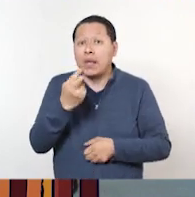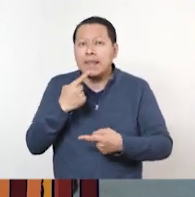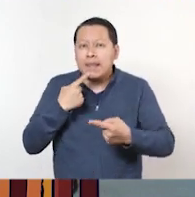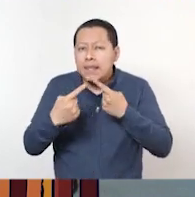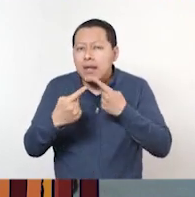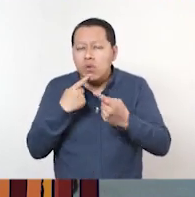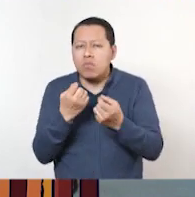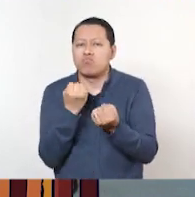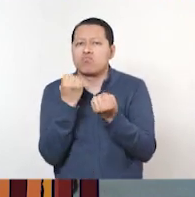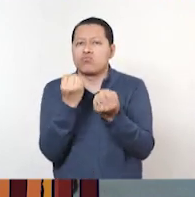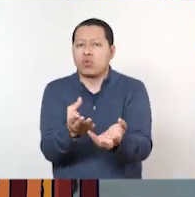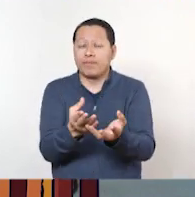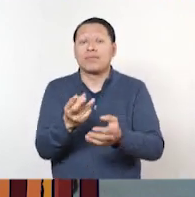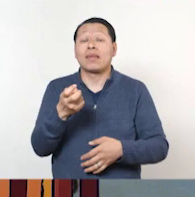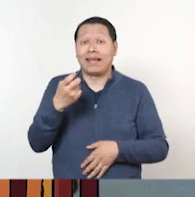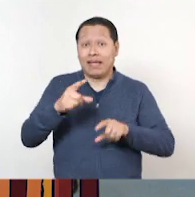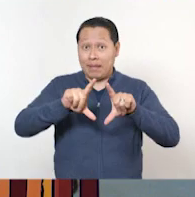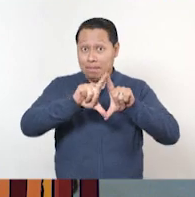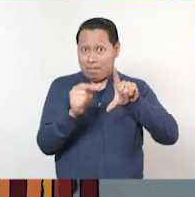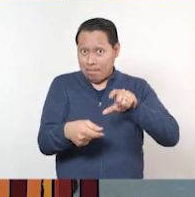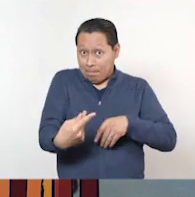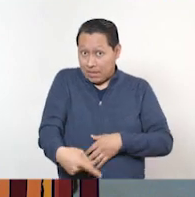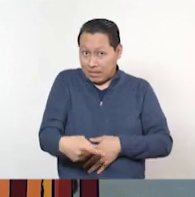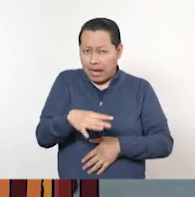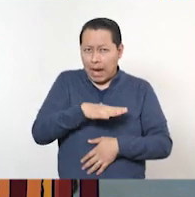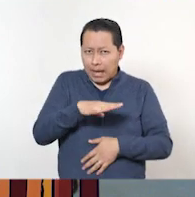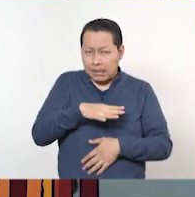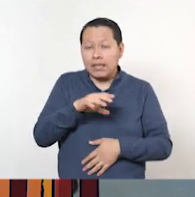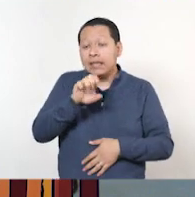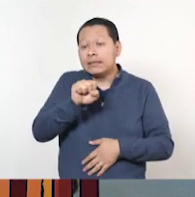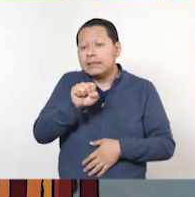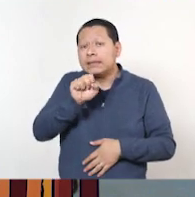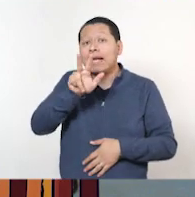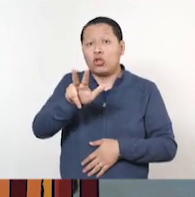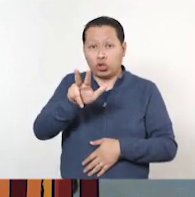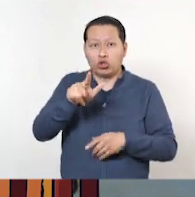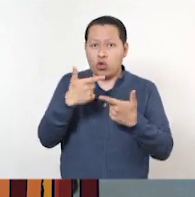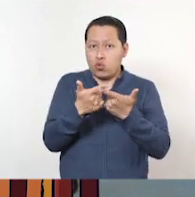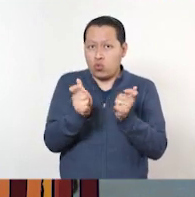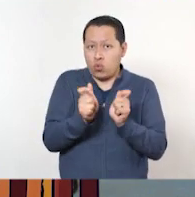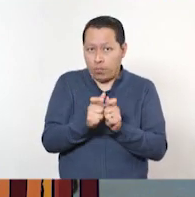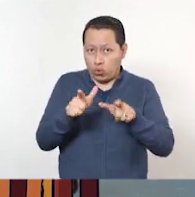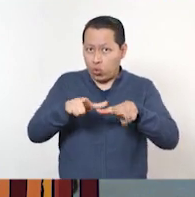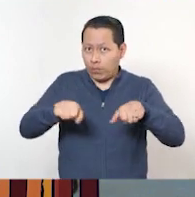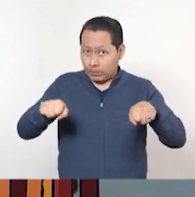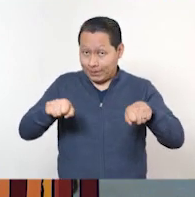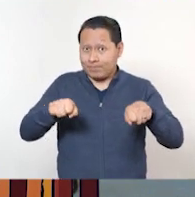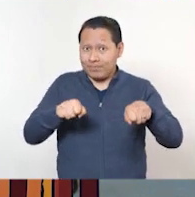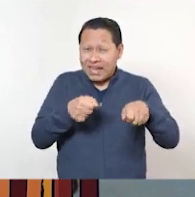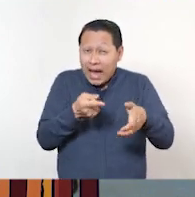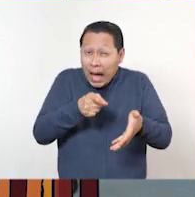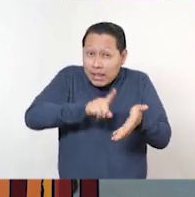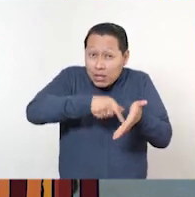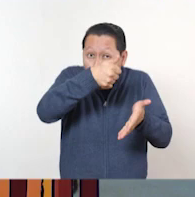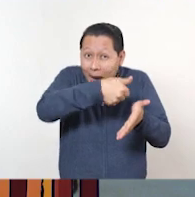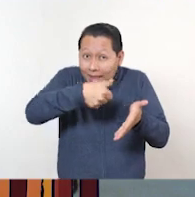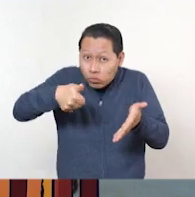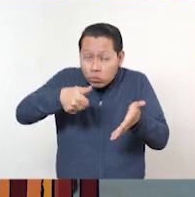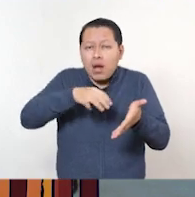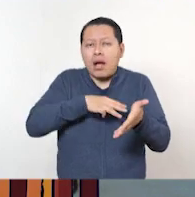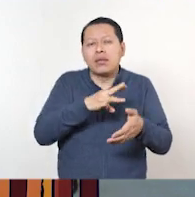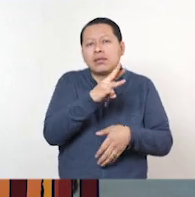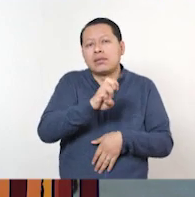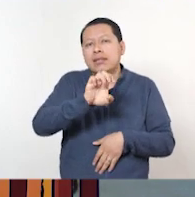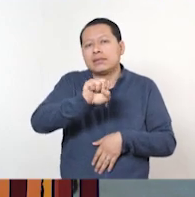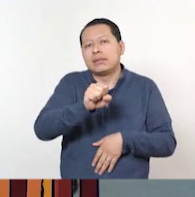personas a través del diálogo. En nuestro país hay alrededor de 68 agrupaciones lingüísticas y de ellas